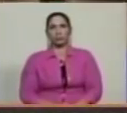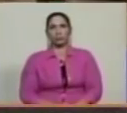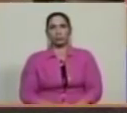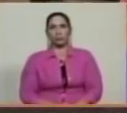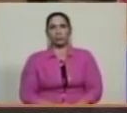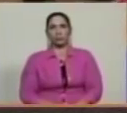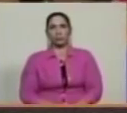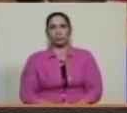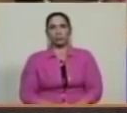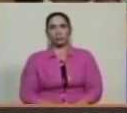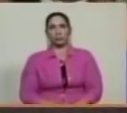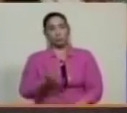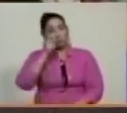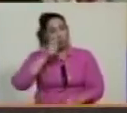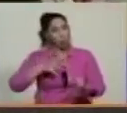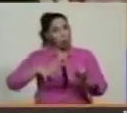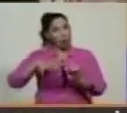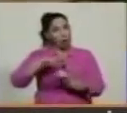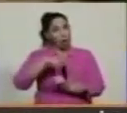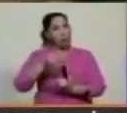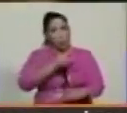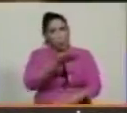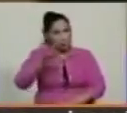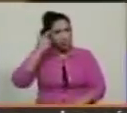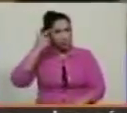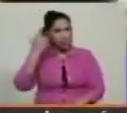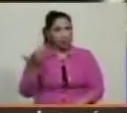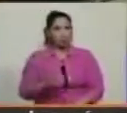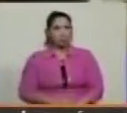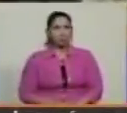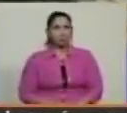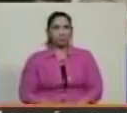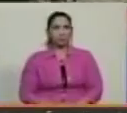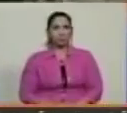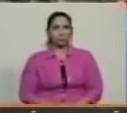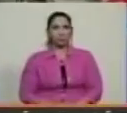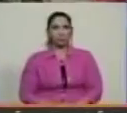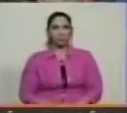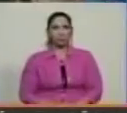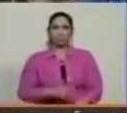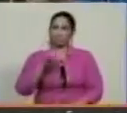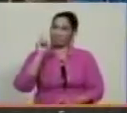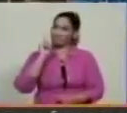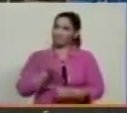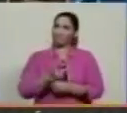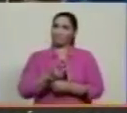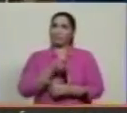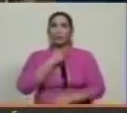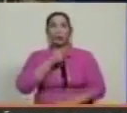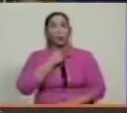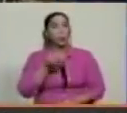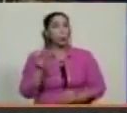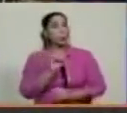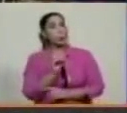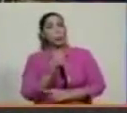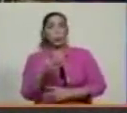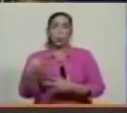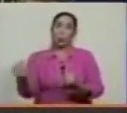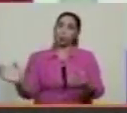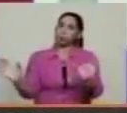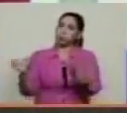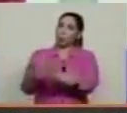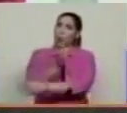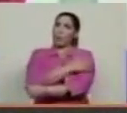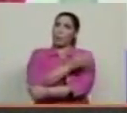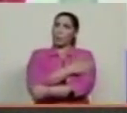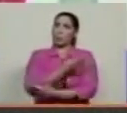Y el pueblo además, ustedes lo saben perfectamente, aquí tiene que llegar un momento, le guste o no le guste la oligarquía,